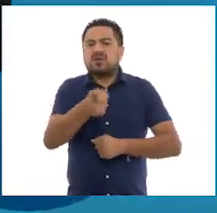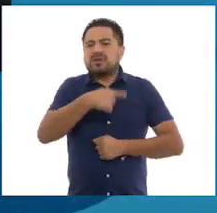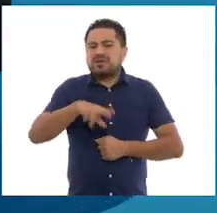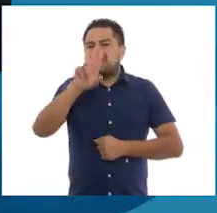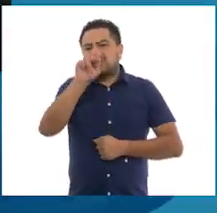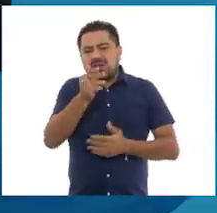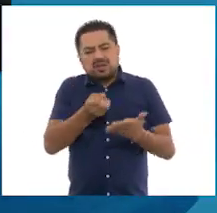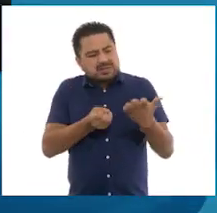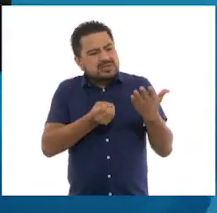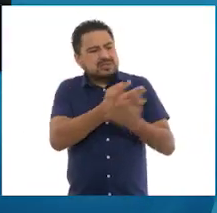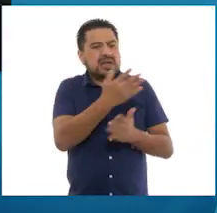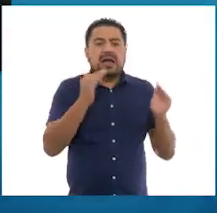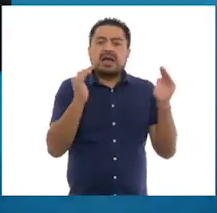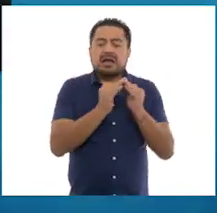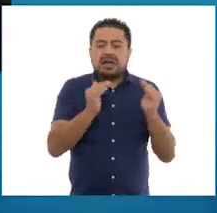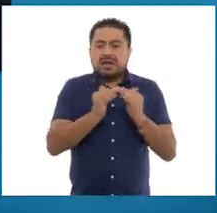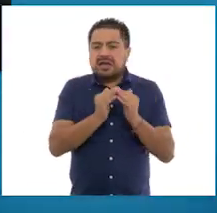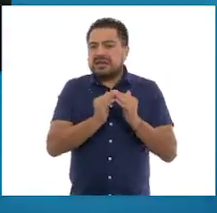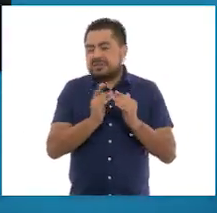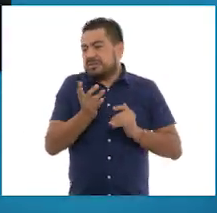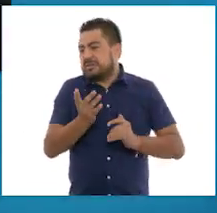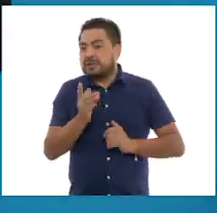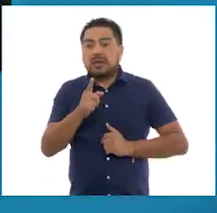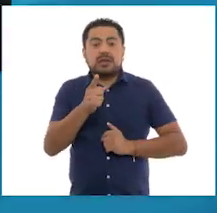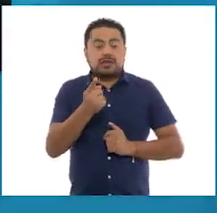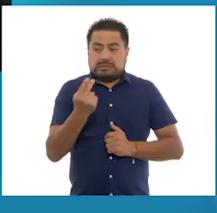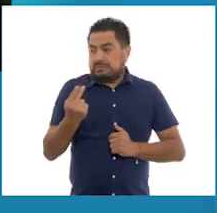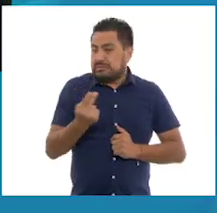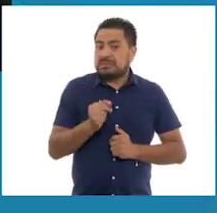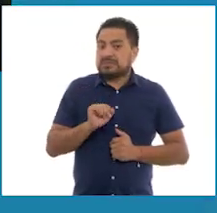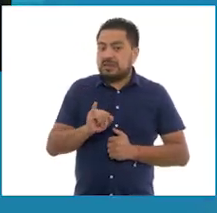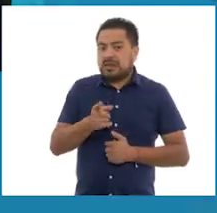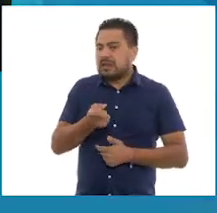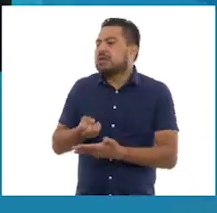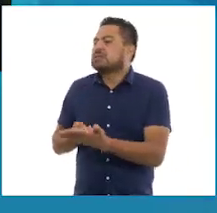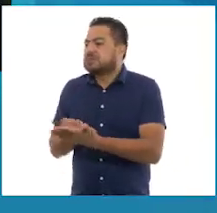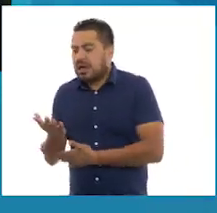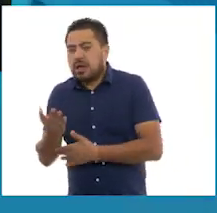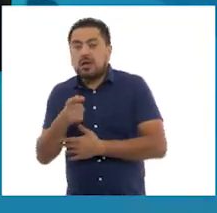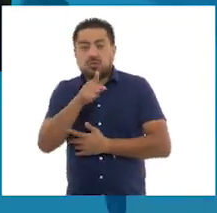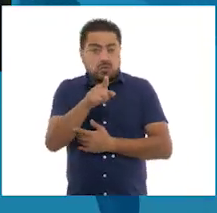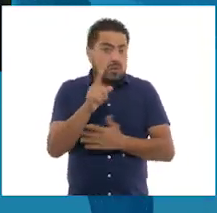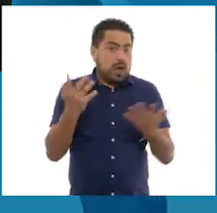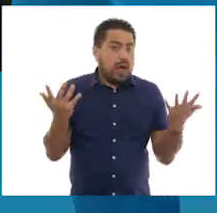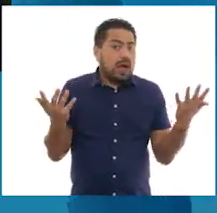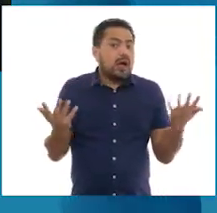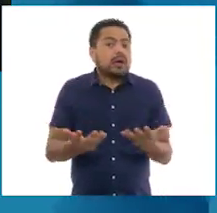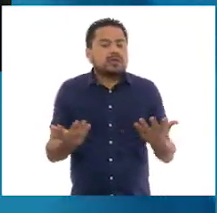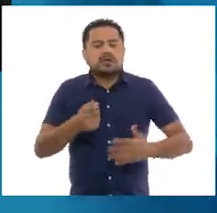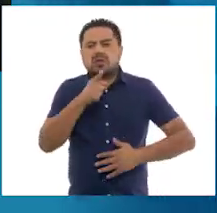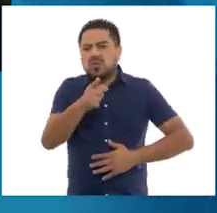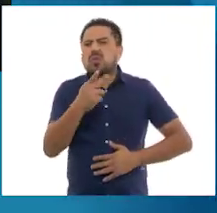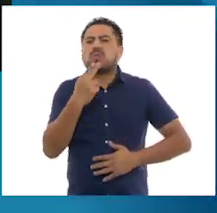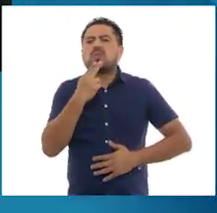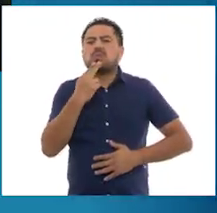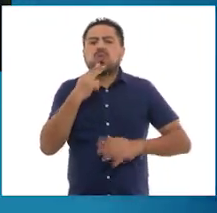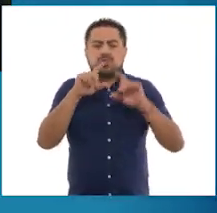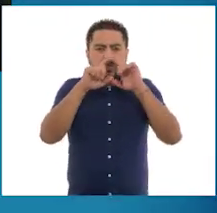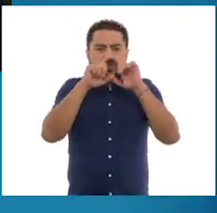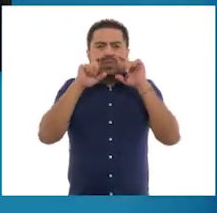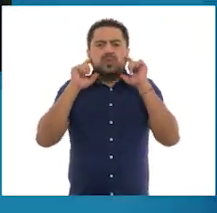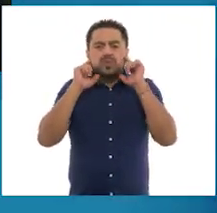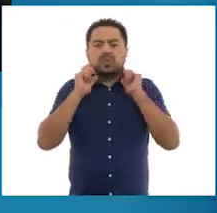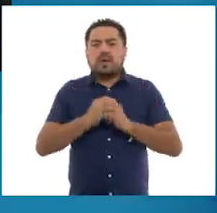no salir de casa a menos que sea muy necesario. Si lo haces, utiliza el